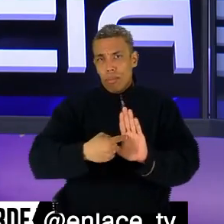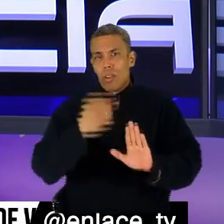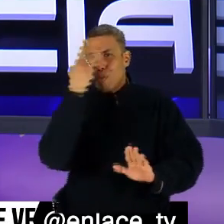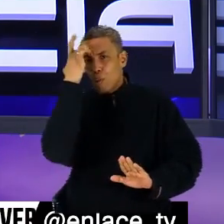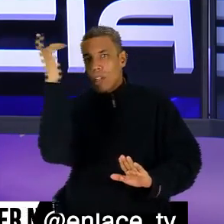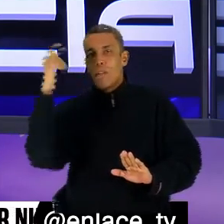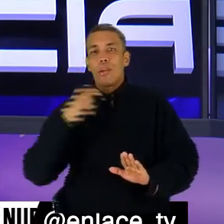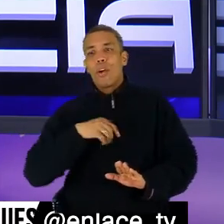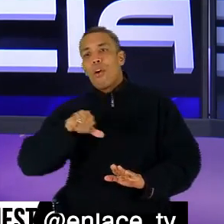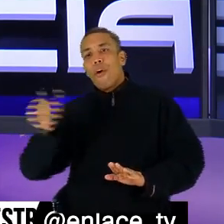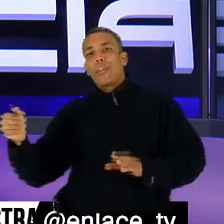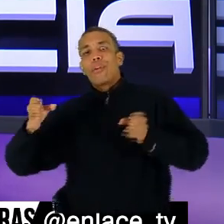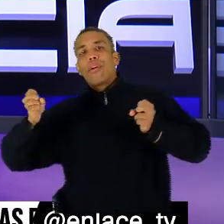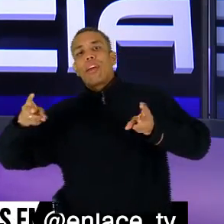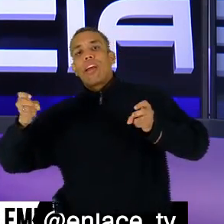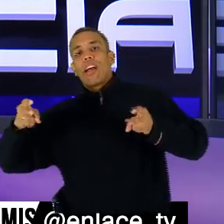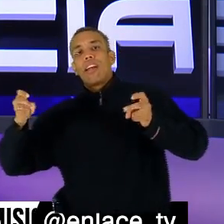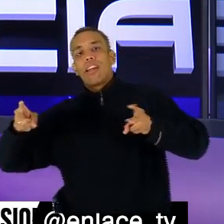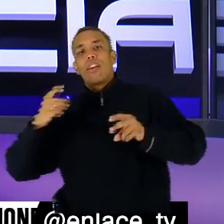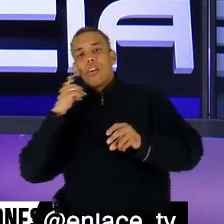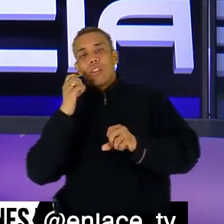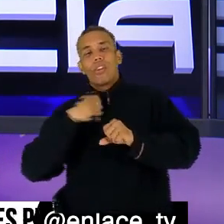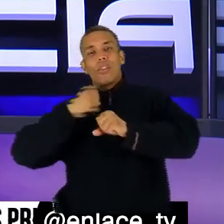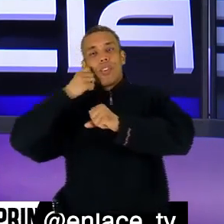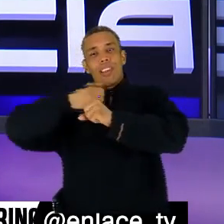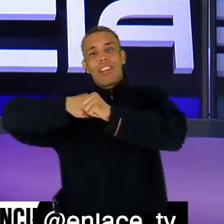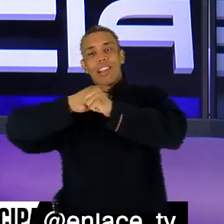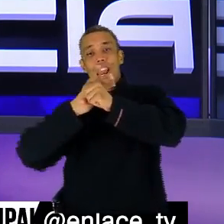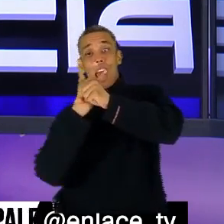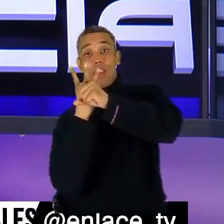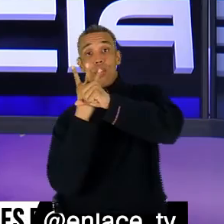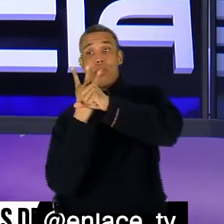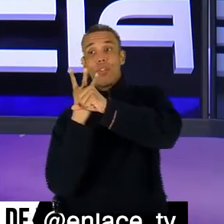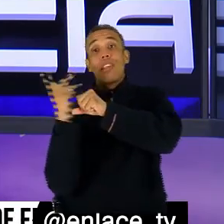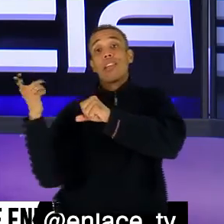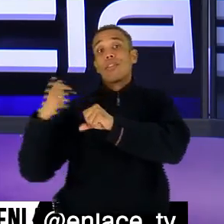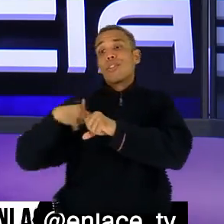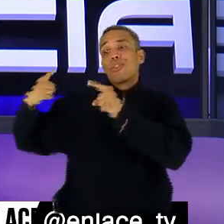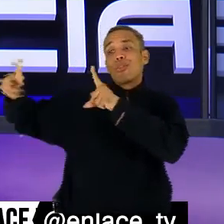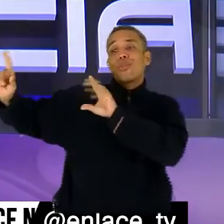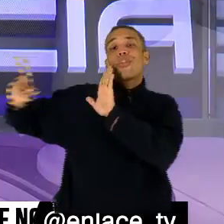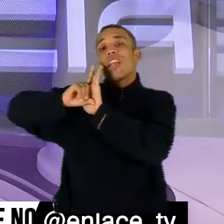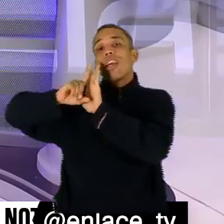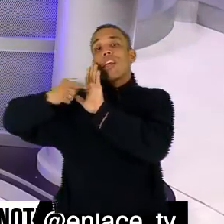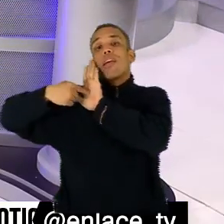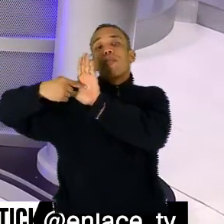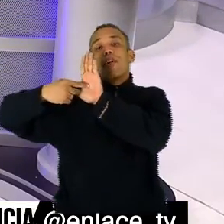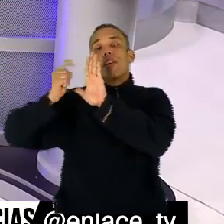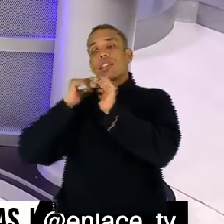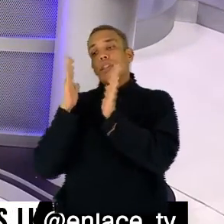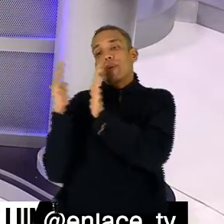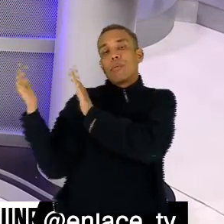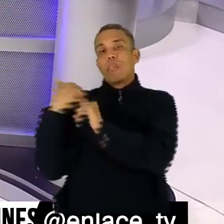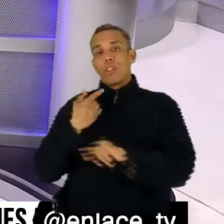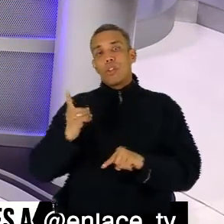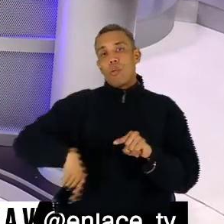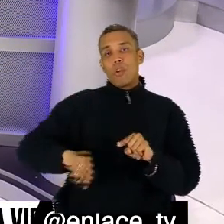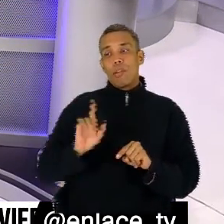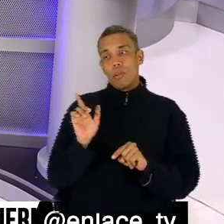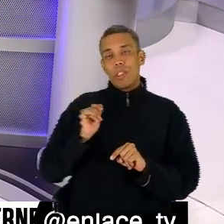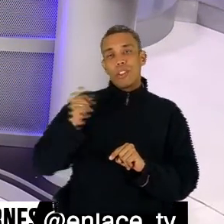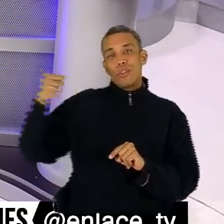estas competencias, pero tenemos ya de pronto alguna información desde esta ciudad. Buenas tardes para usted, bienvenido. Hola, Janine, ¿qué tal?